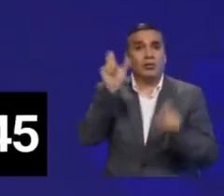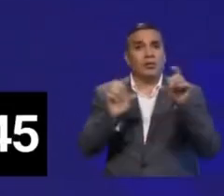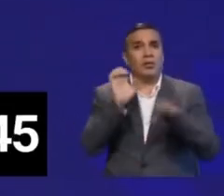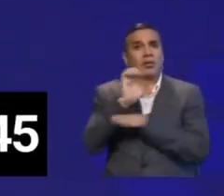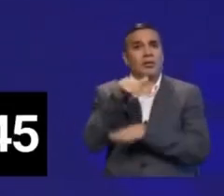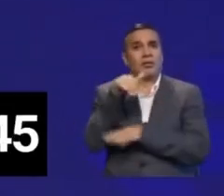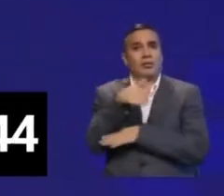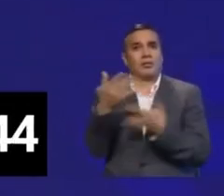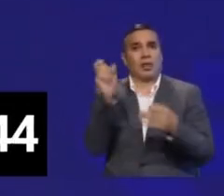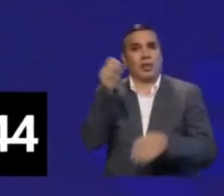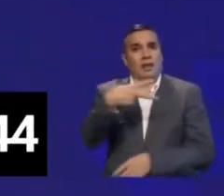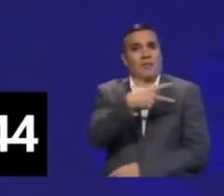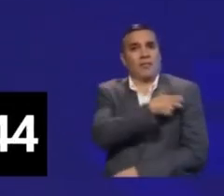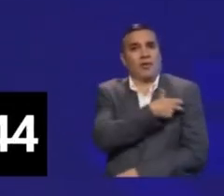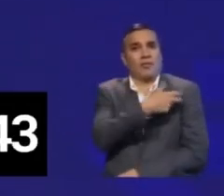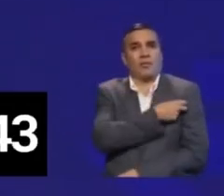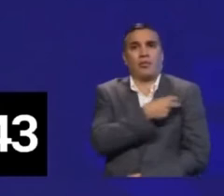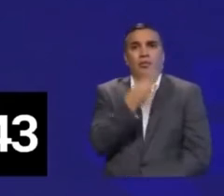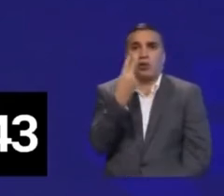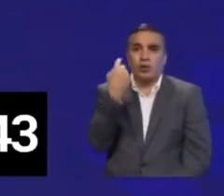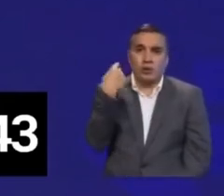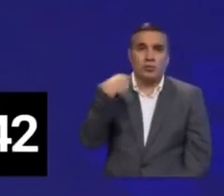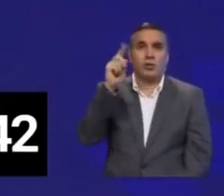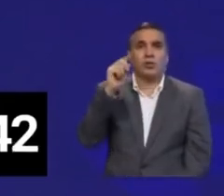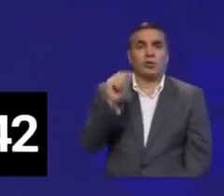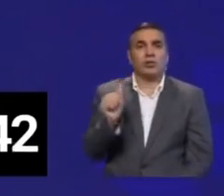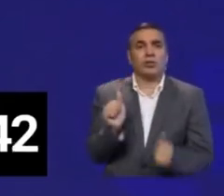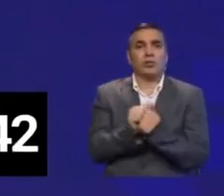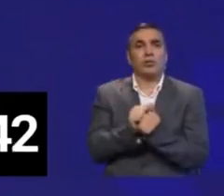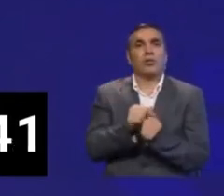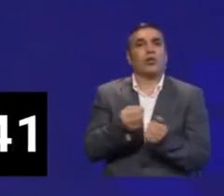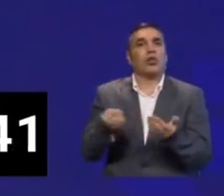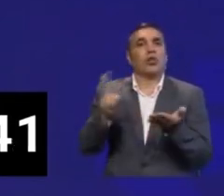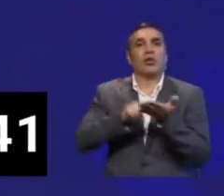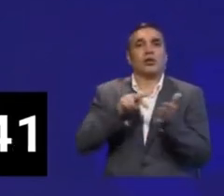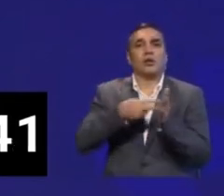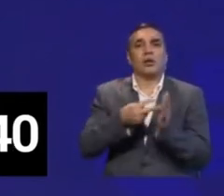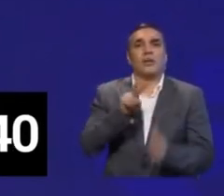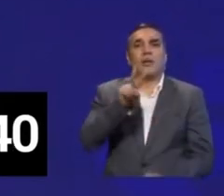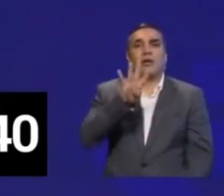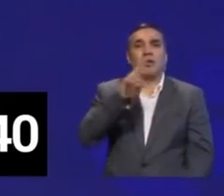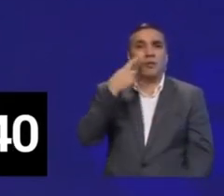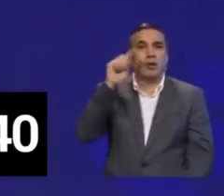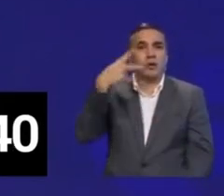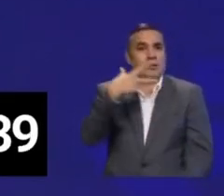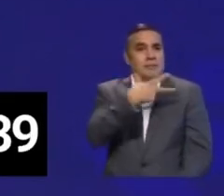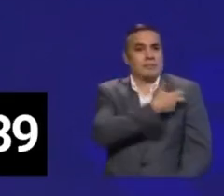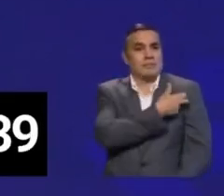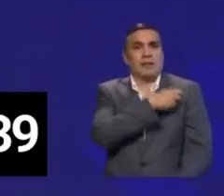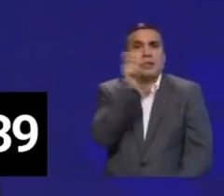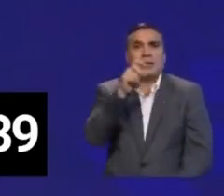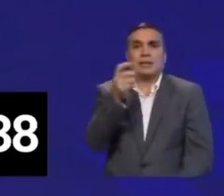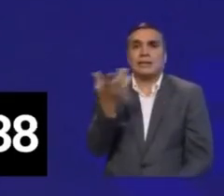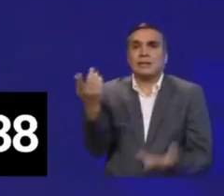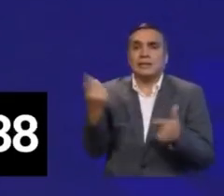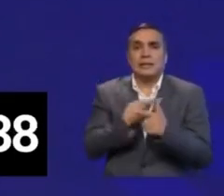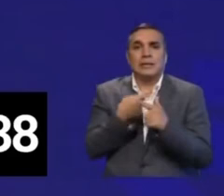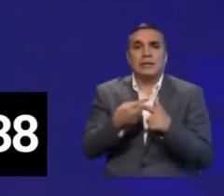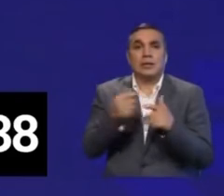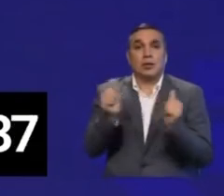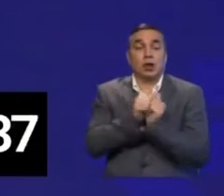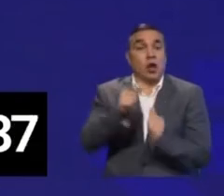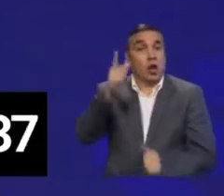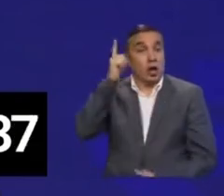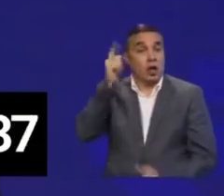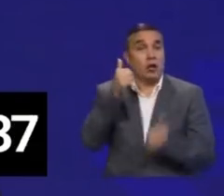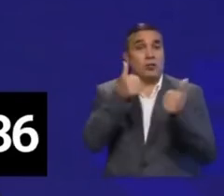que deben vacunarse, 12 millones y con un refuerzo, 24 millones de vacunas. De tal manera que con liderazgo,